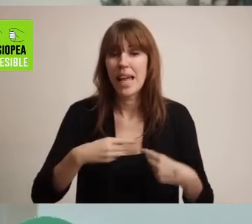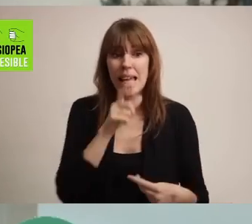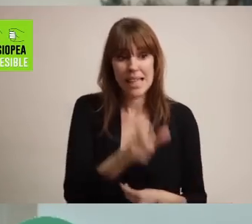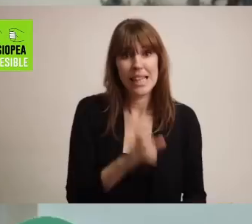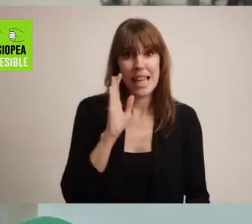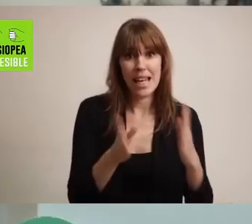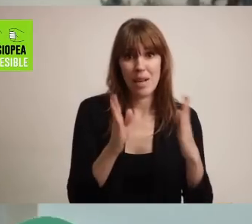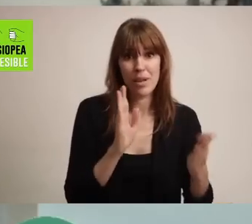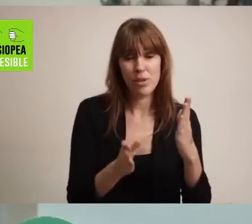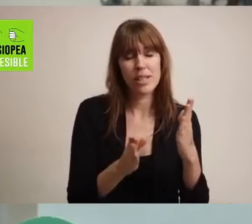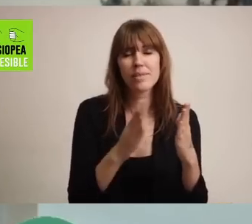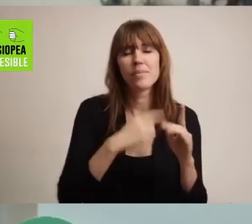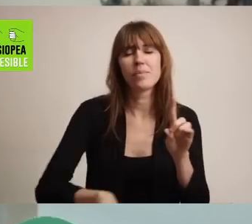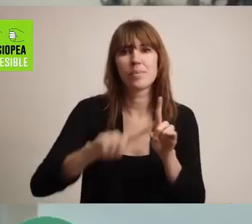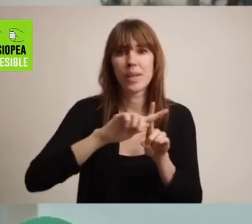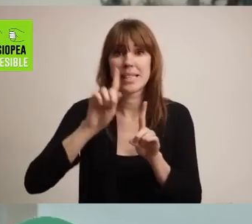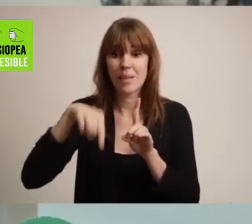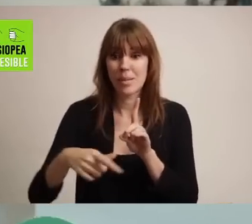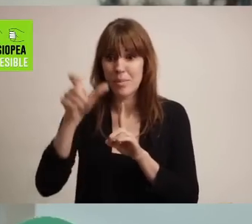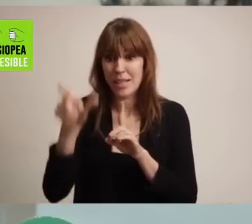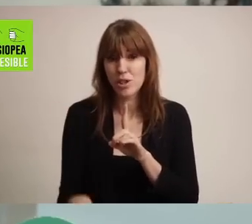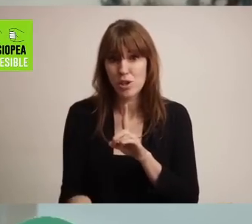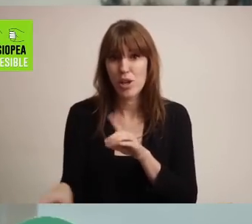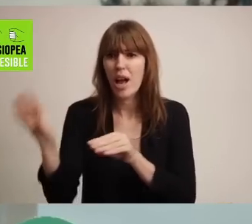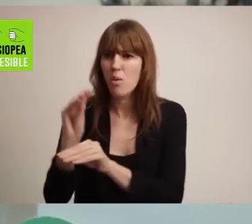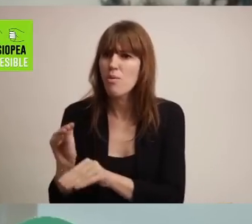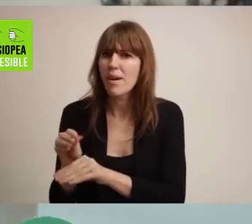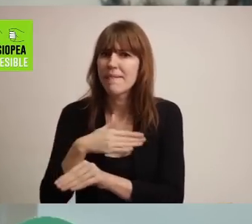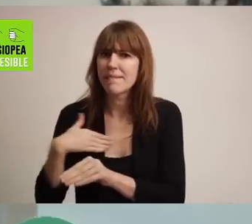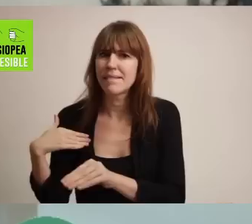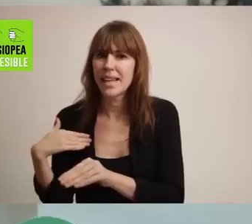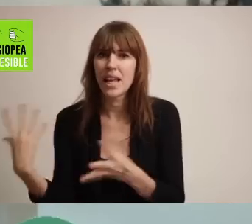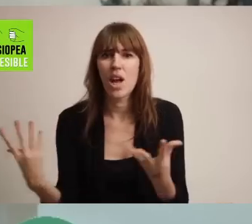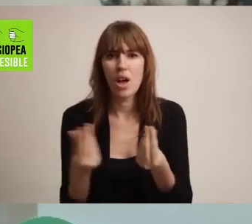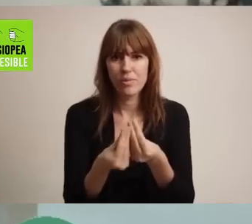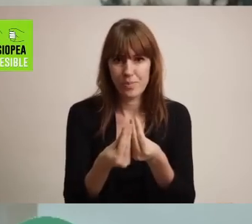terapeuta como el que quiere curarse. Los dos.